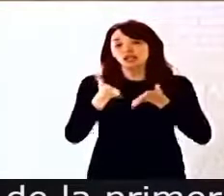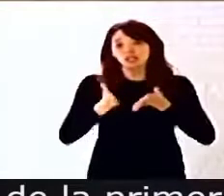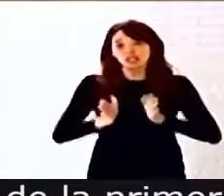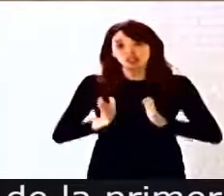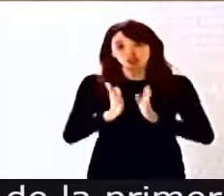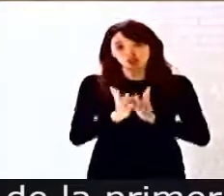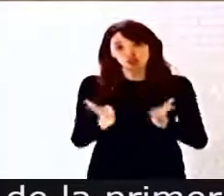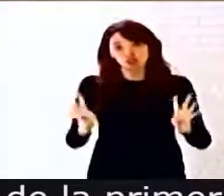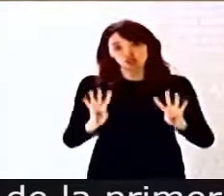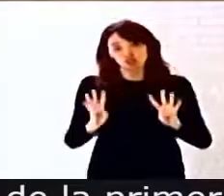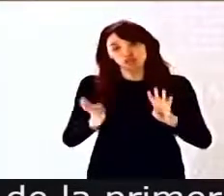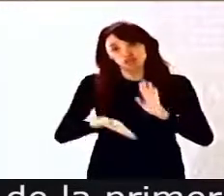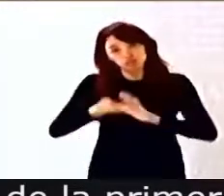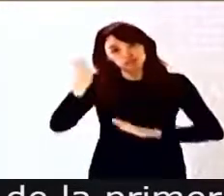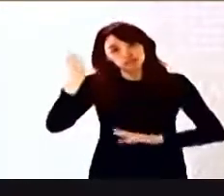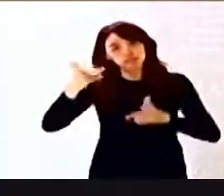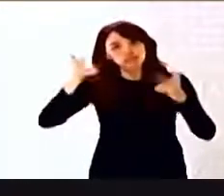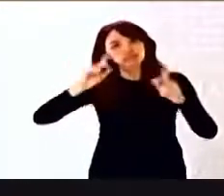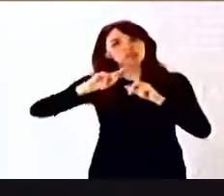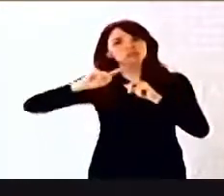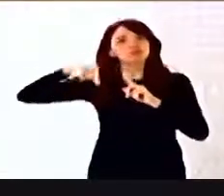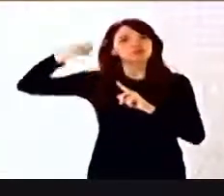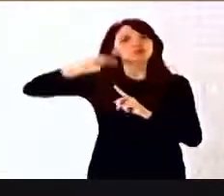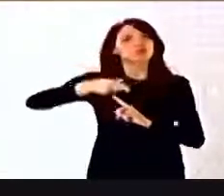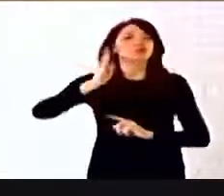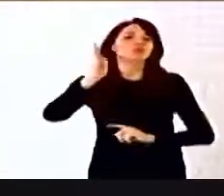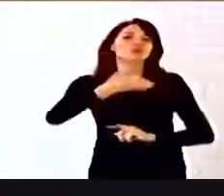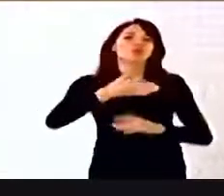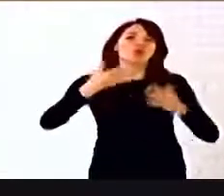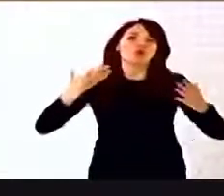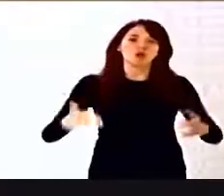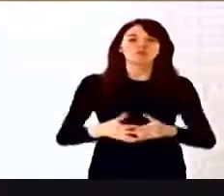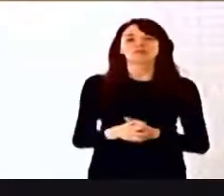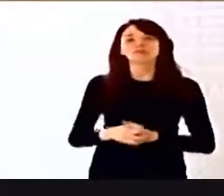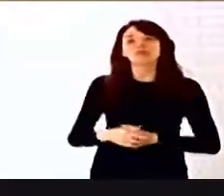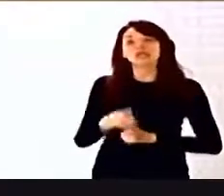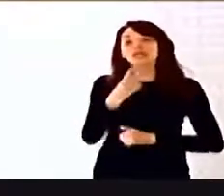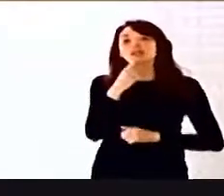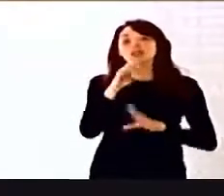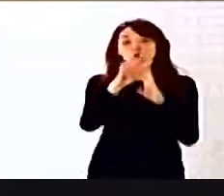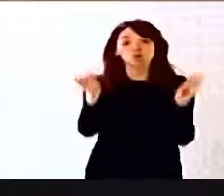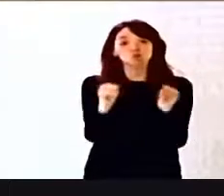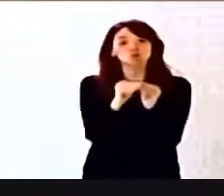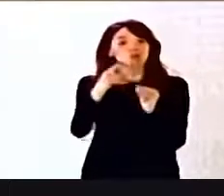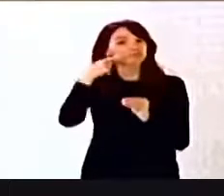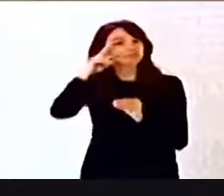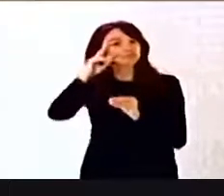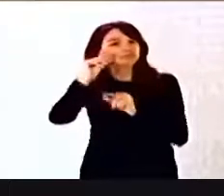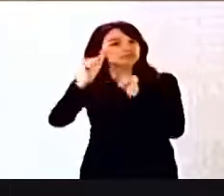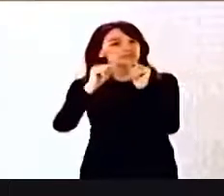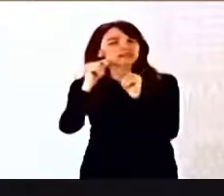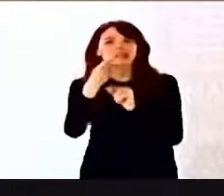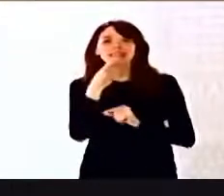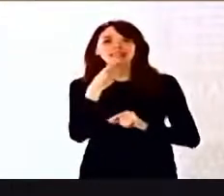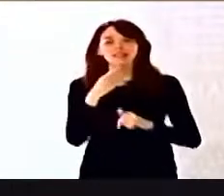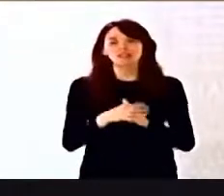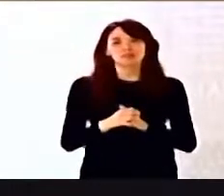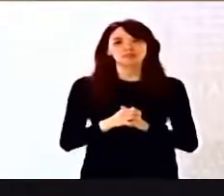sacamos, o que sacan, mejor dicho, los epidemiólogos que saben de esto, es que no hemos